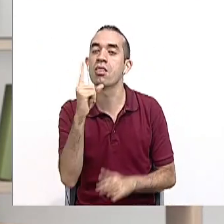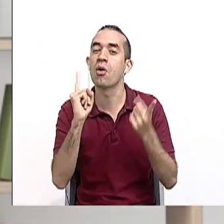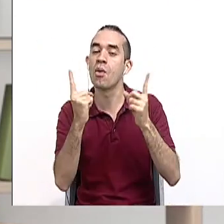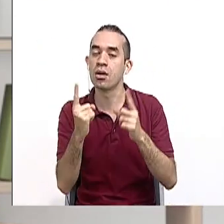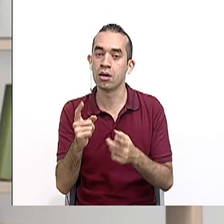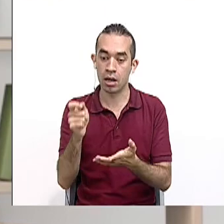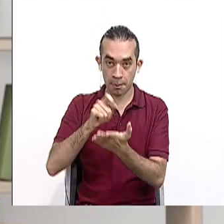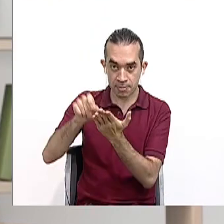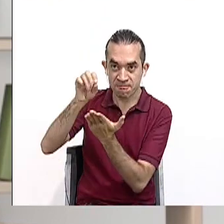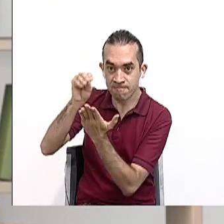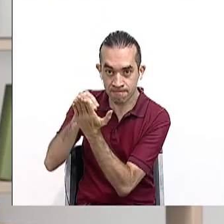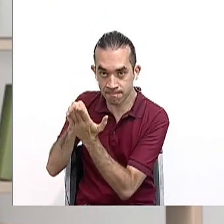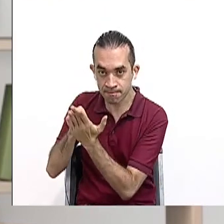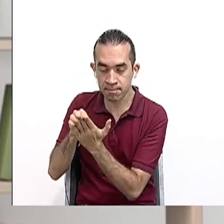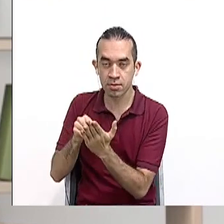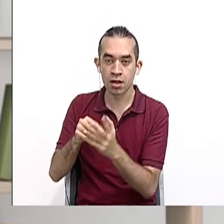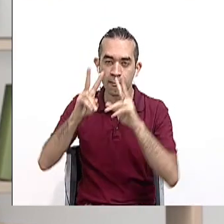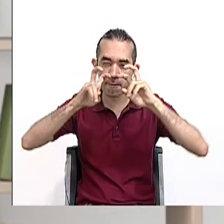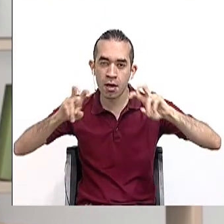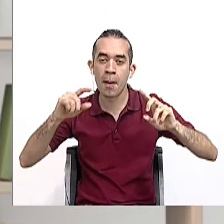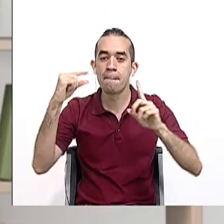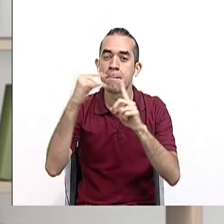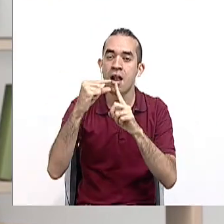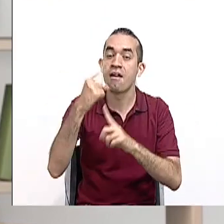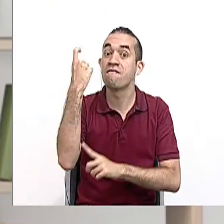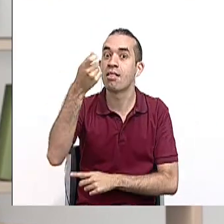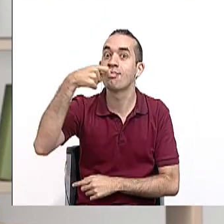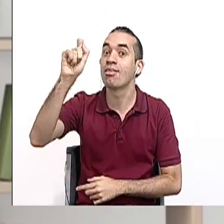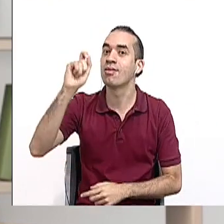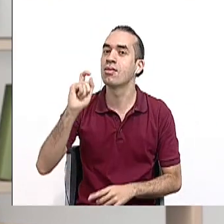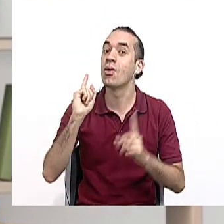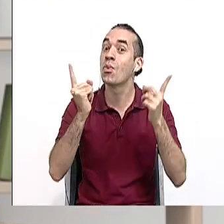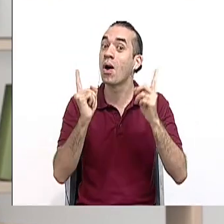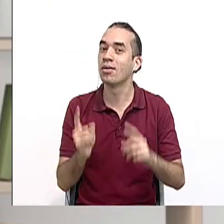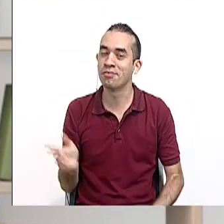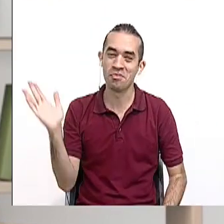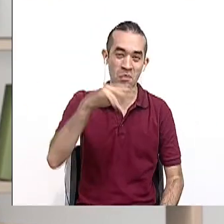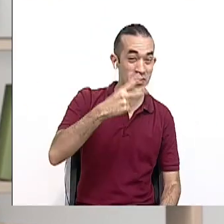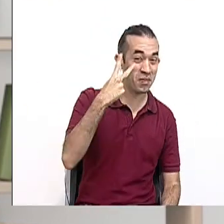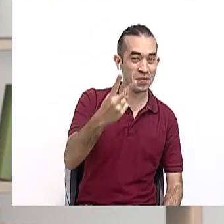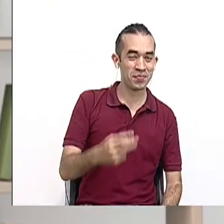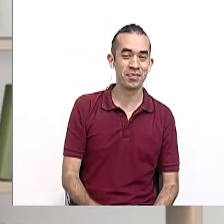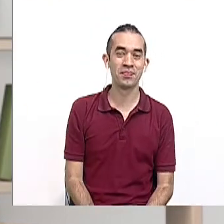lápiz y mano, revisen muy bien cuál es la palabra que le falta a la tilde. Veamos.